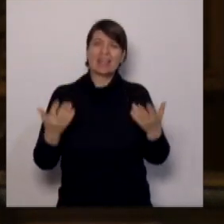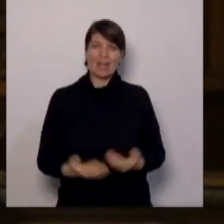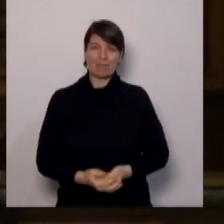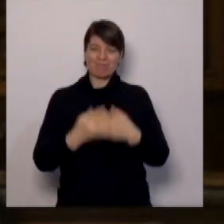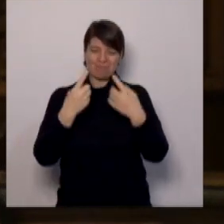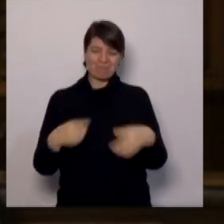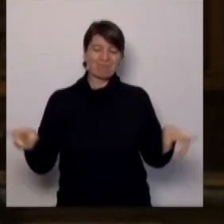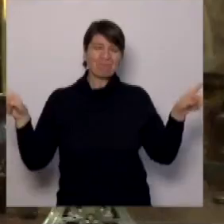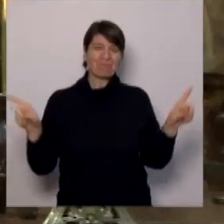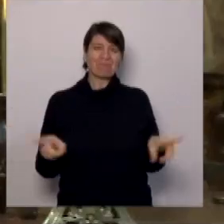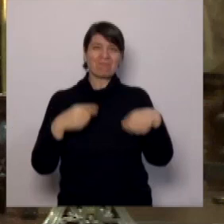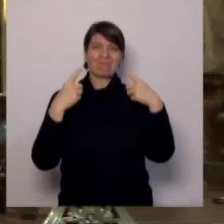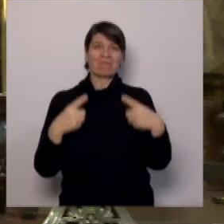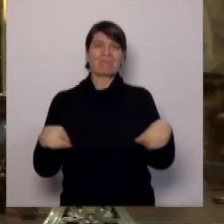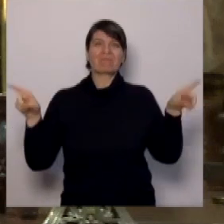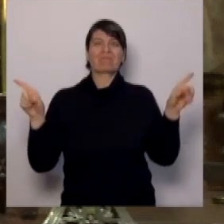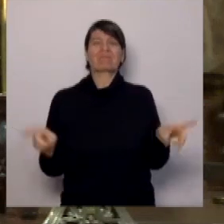de alegría.